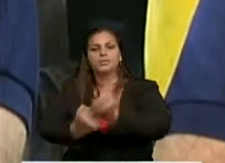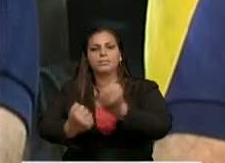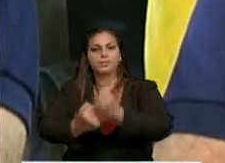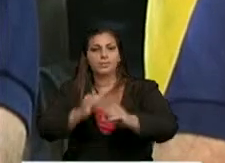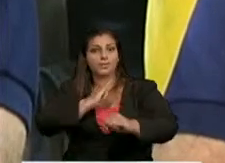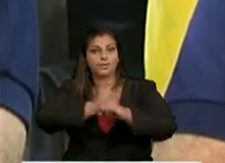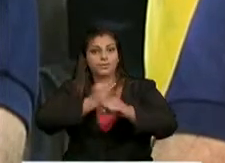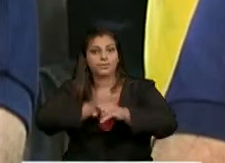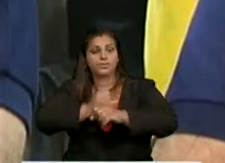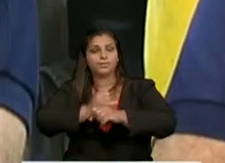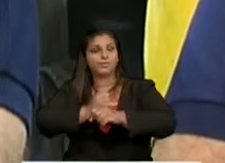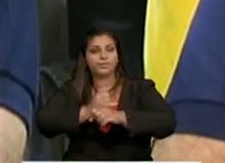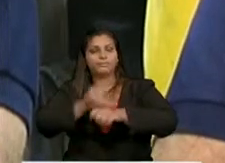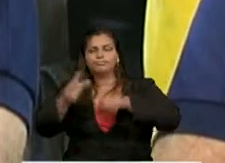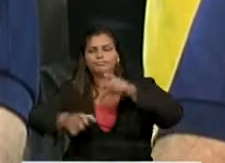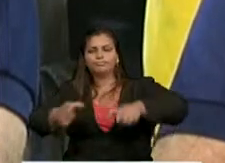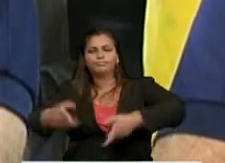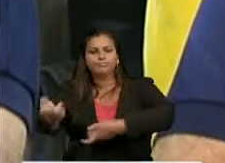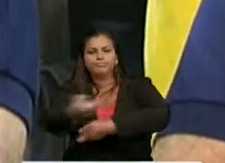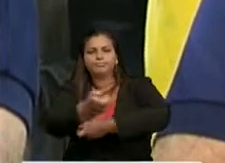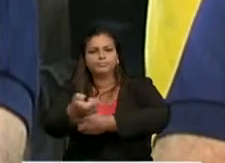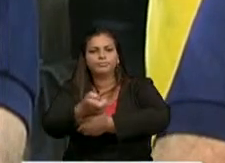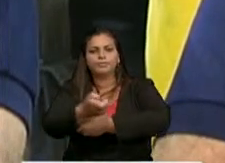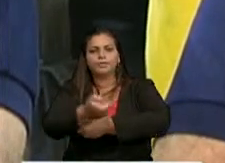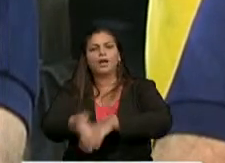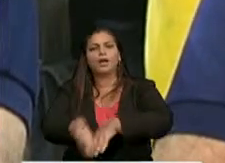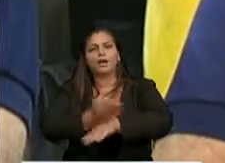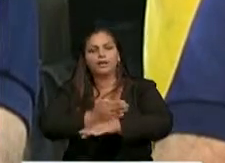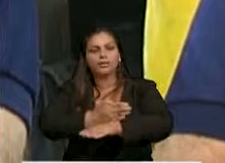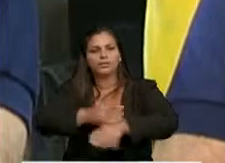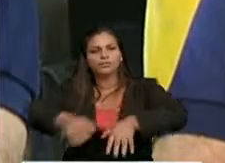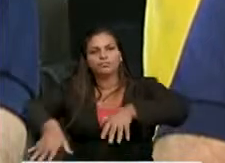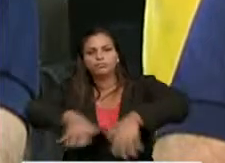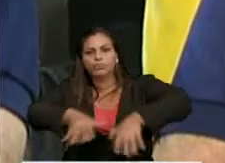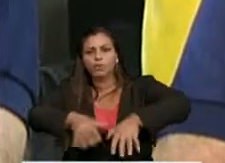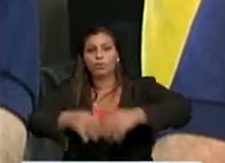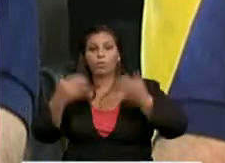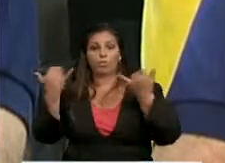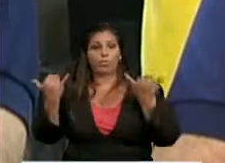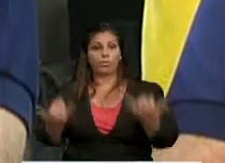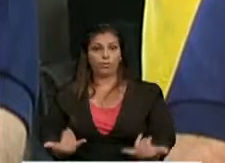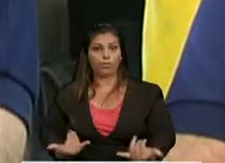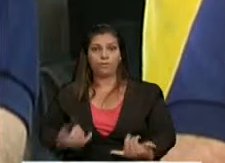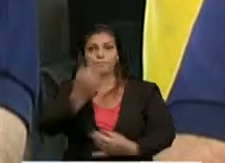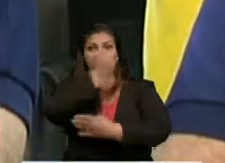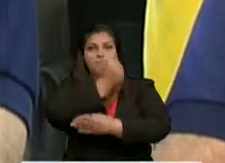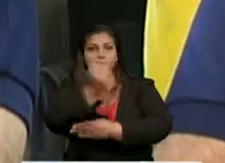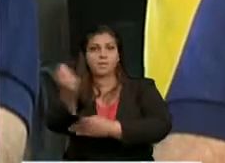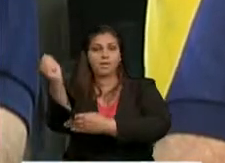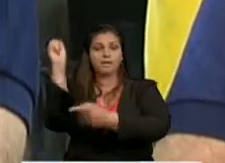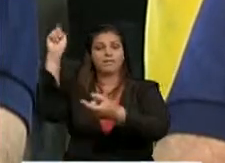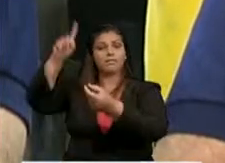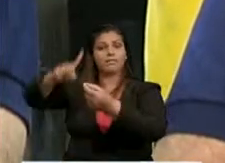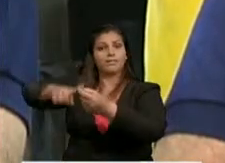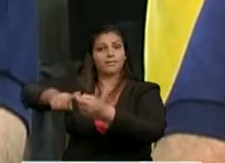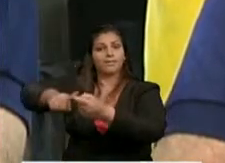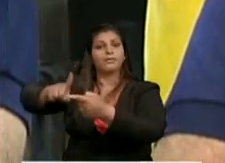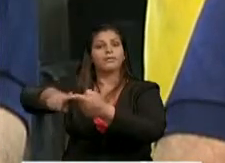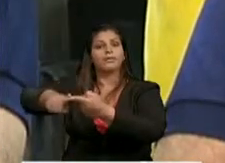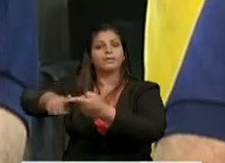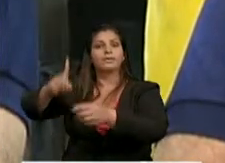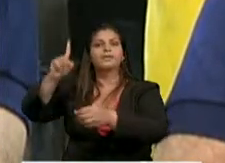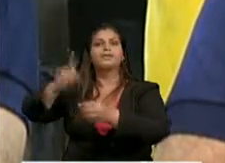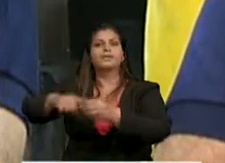institución y se ha coordinado que para el día de hoy van a partir para la ciudad de Quito 3 camiones